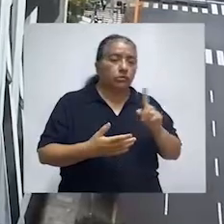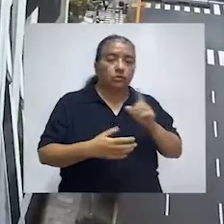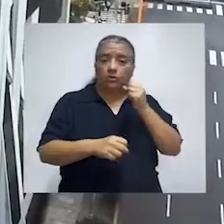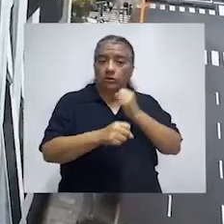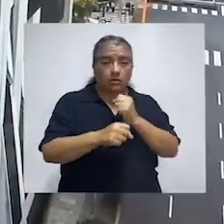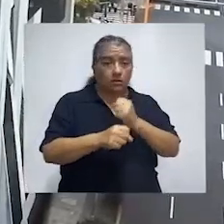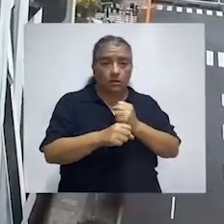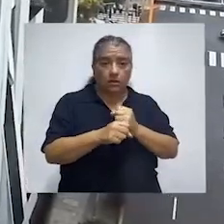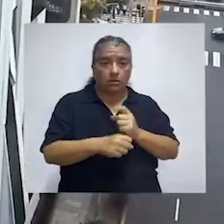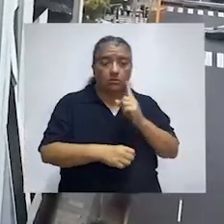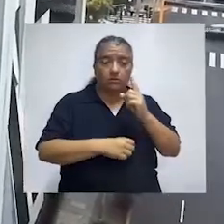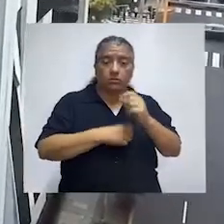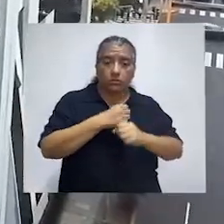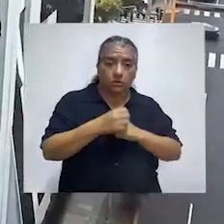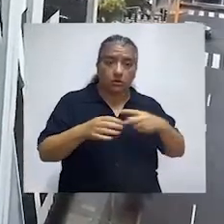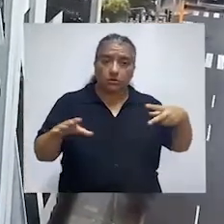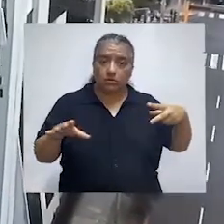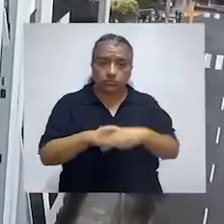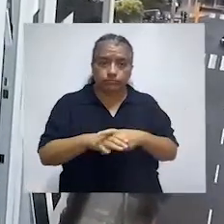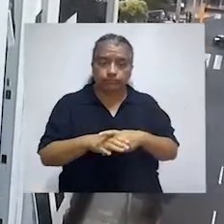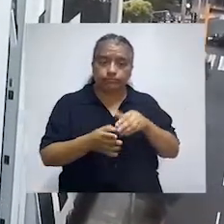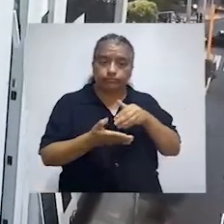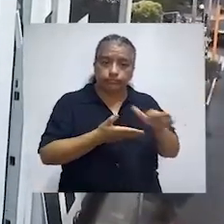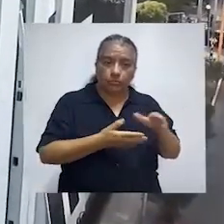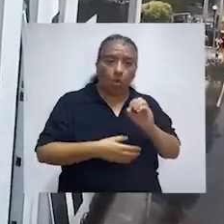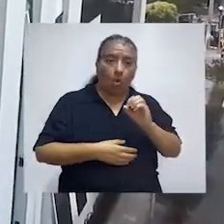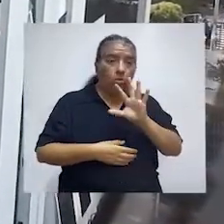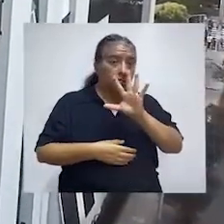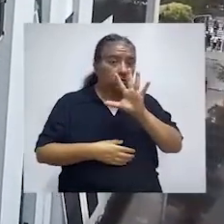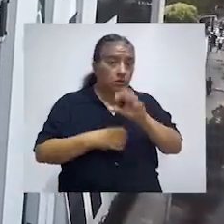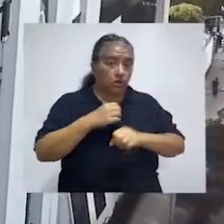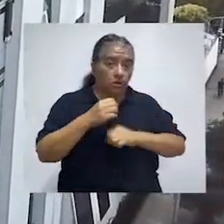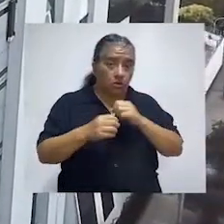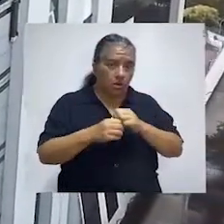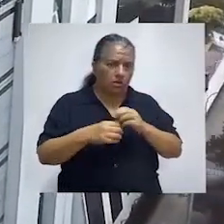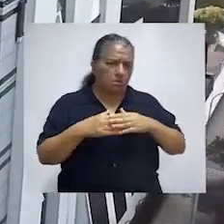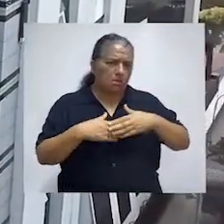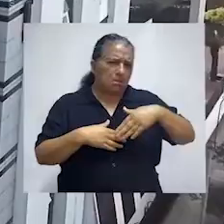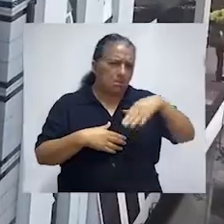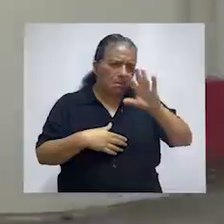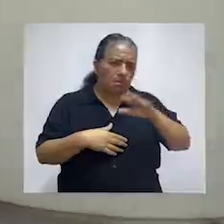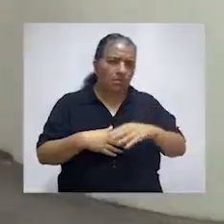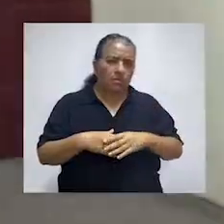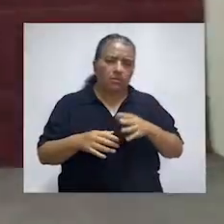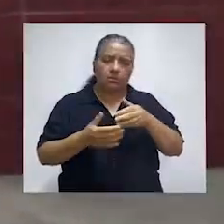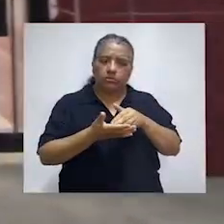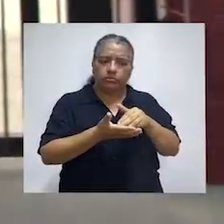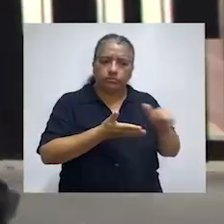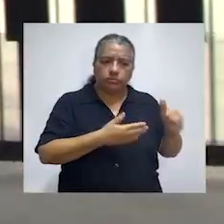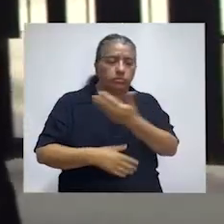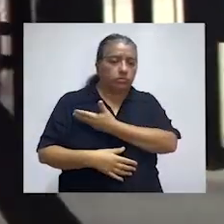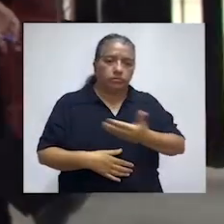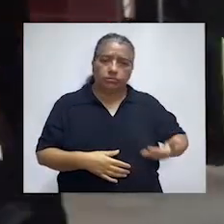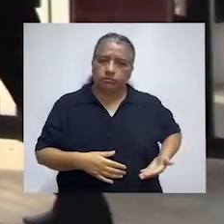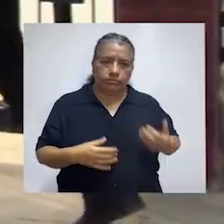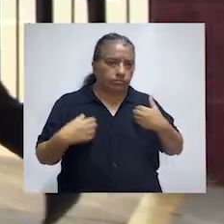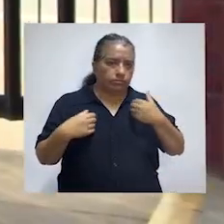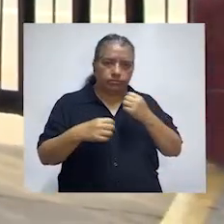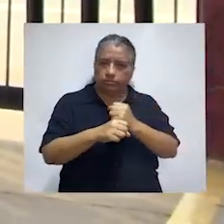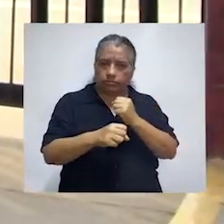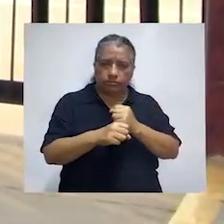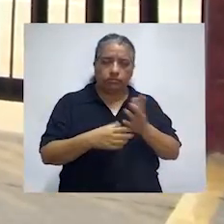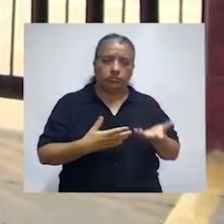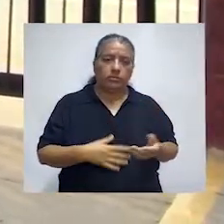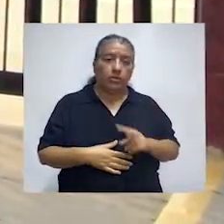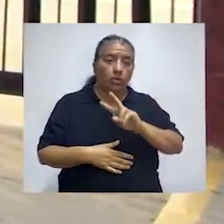del 2021, en que recuperamos nuestra capacidad sancionadora, 38 funcionarios que trabajaron en diversas entidades públicas del país,